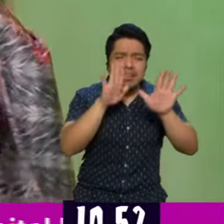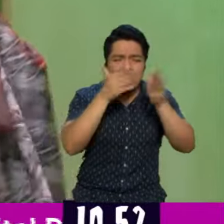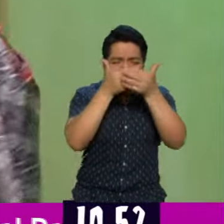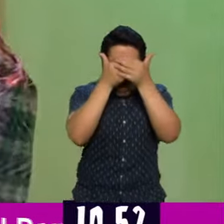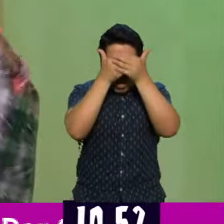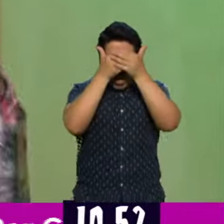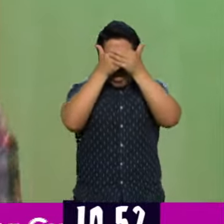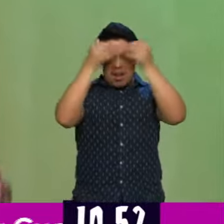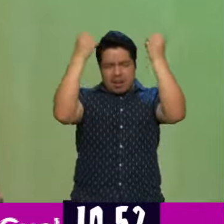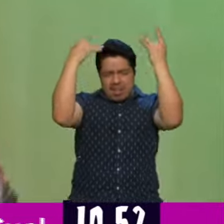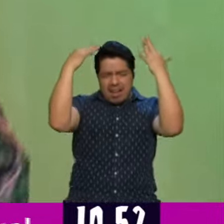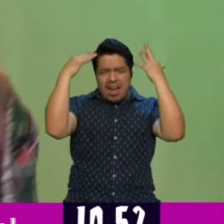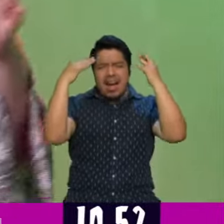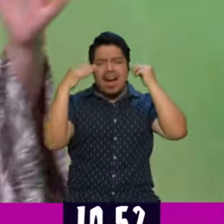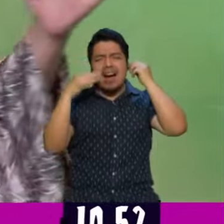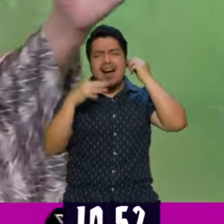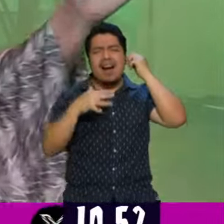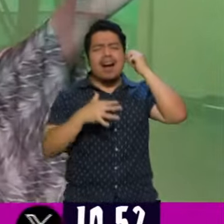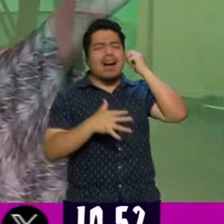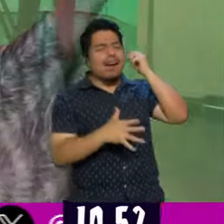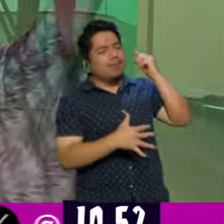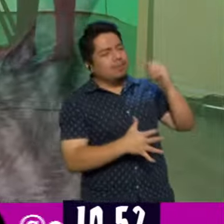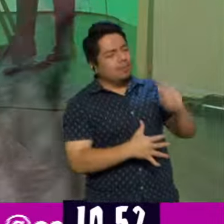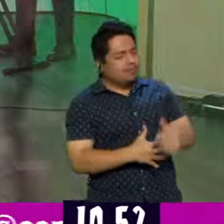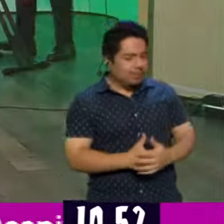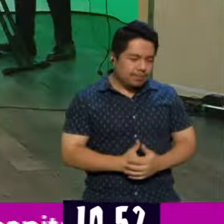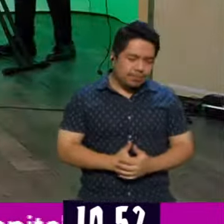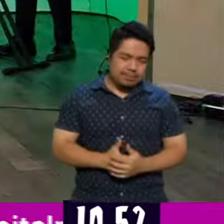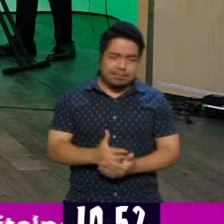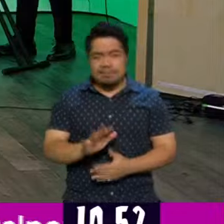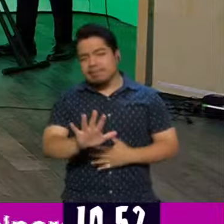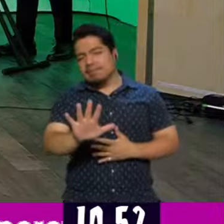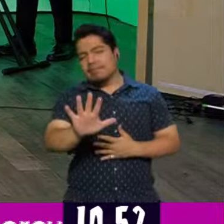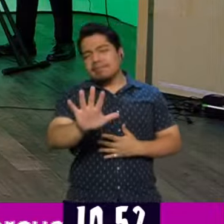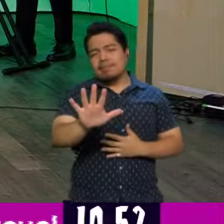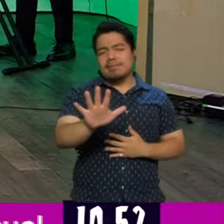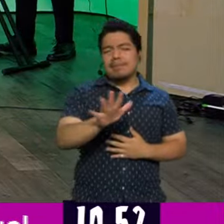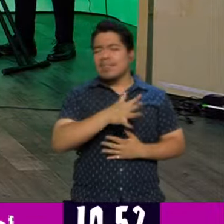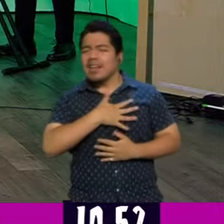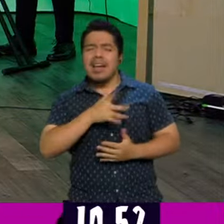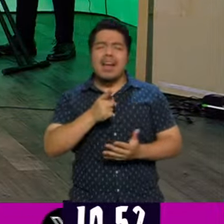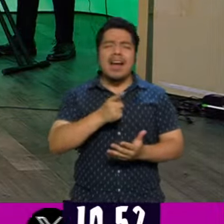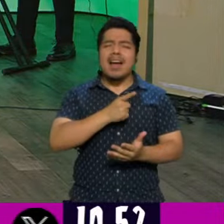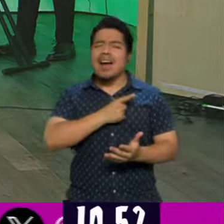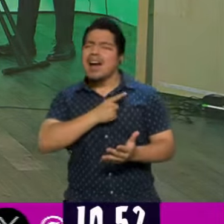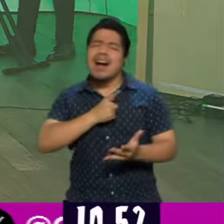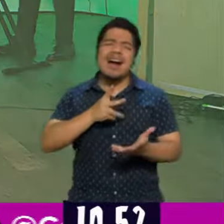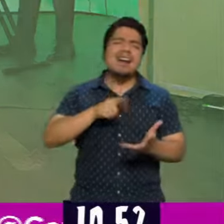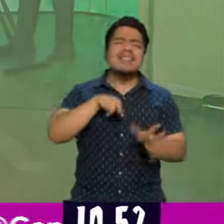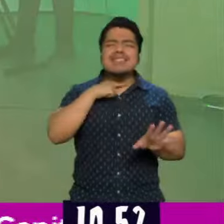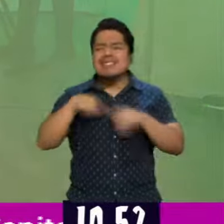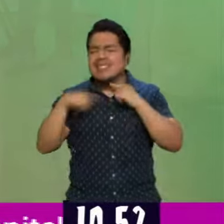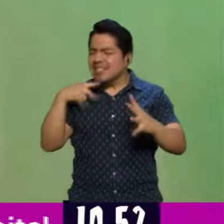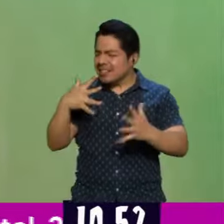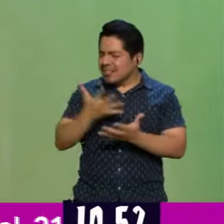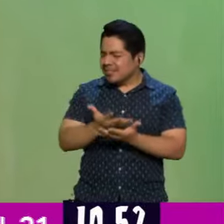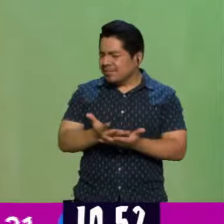bajo la lluvia y maullaré